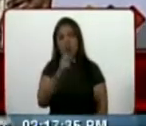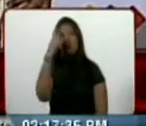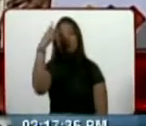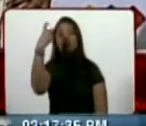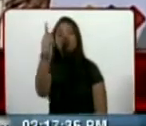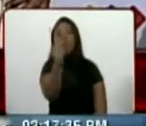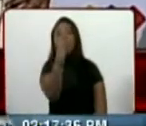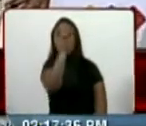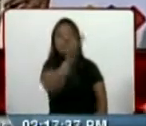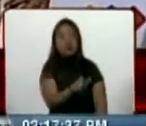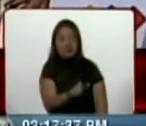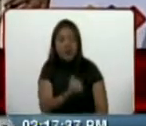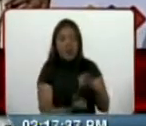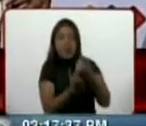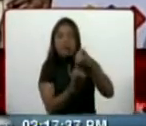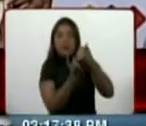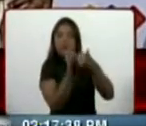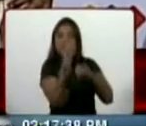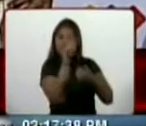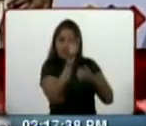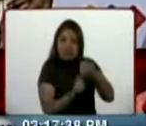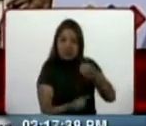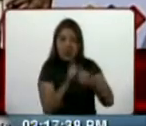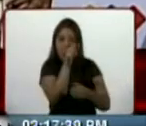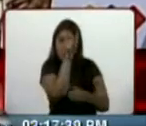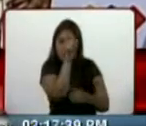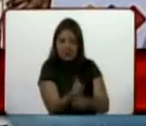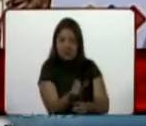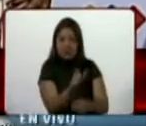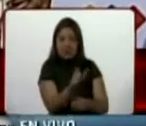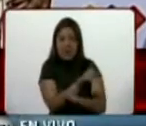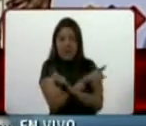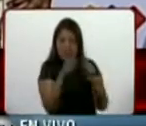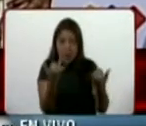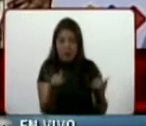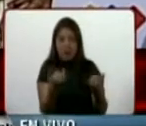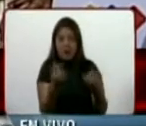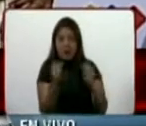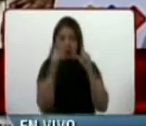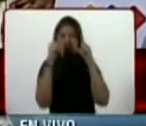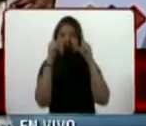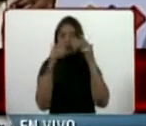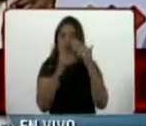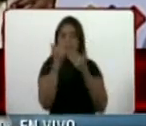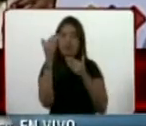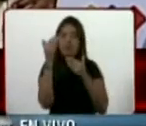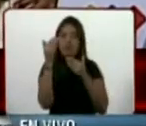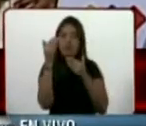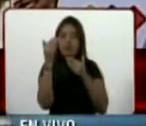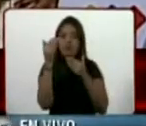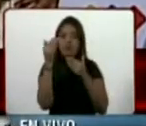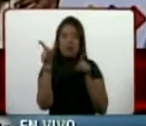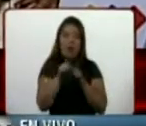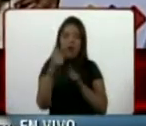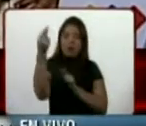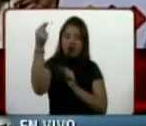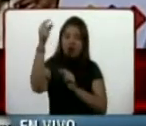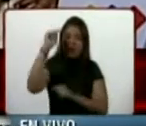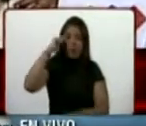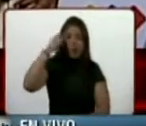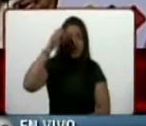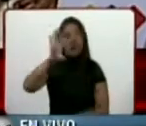gigante. Y hoy cuando amaneció, amanecí con él, con su pensamiento, con su